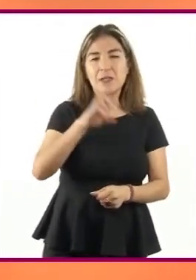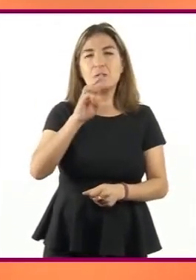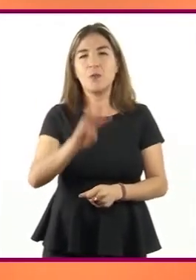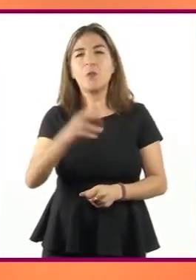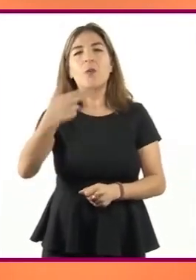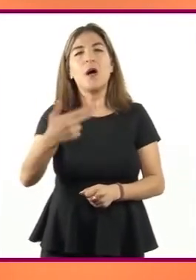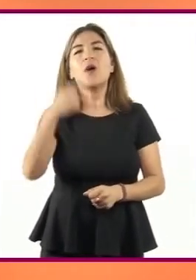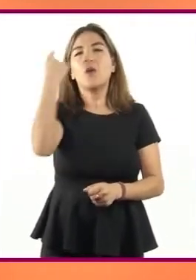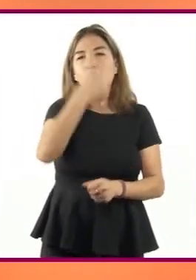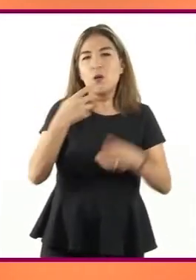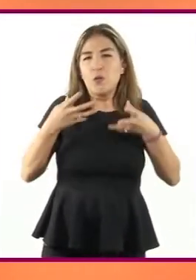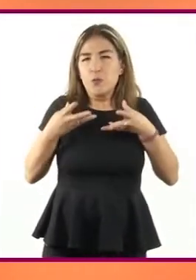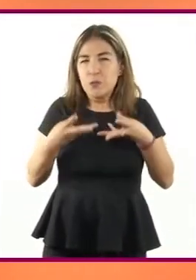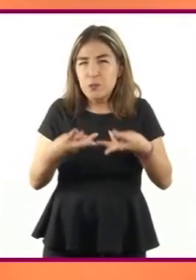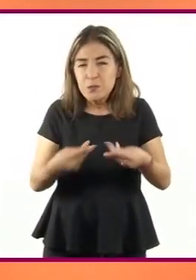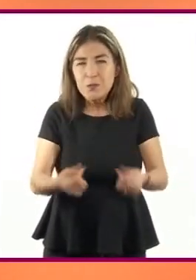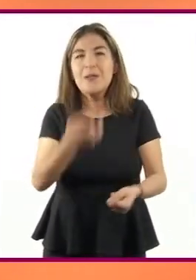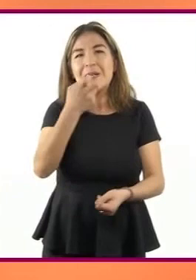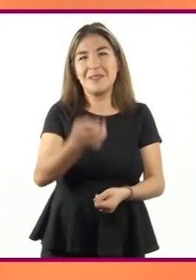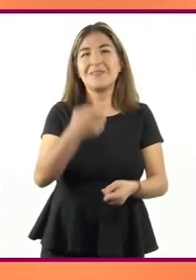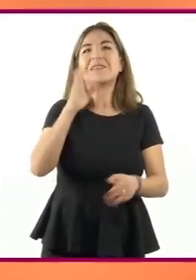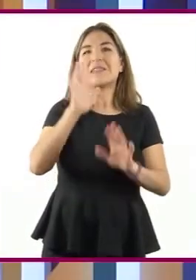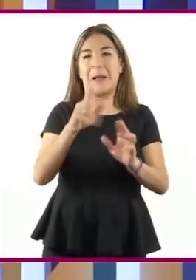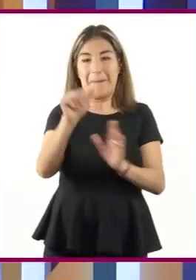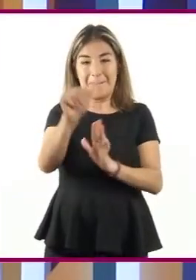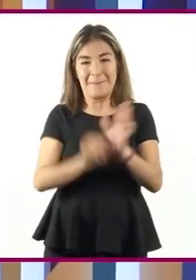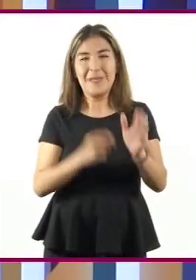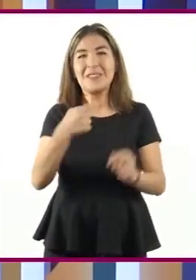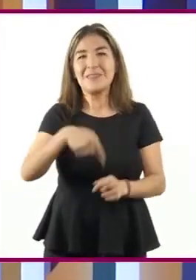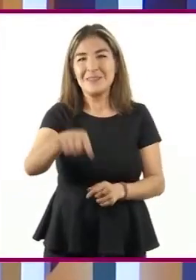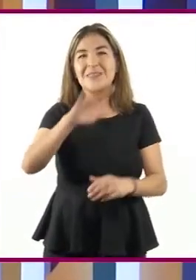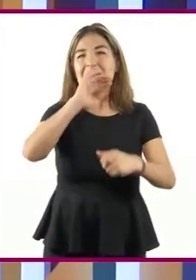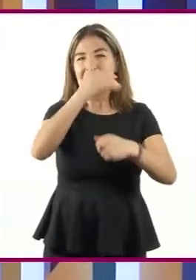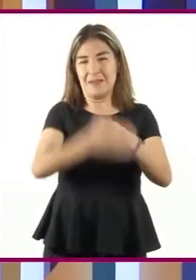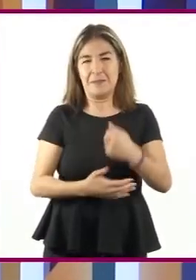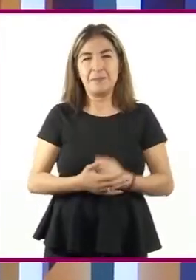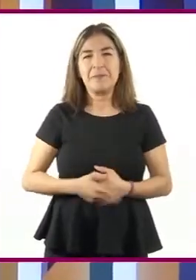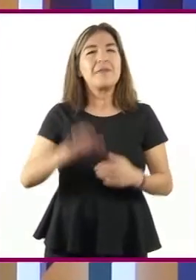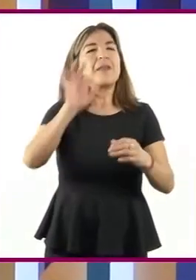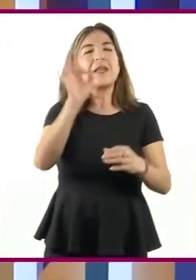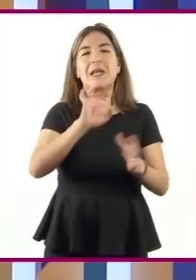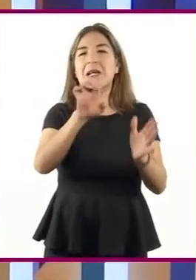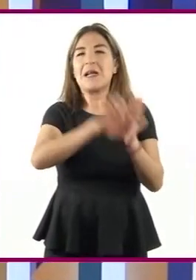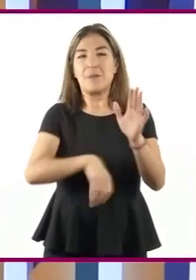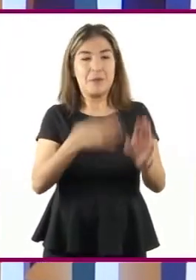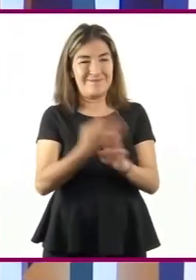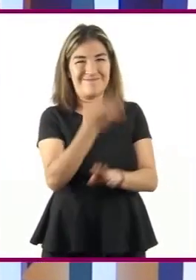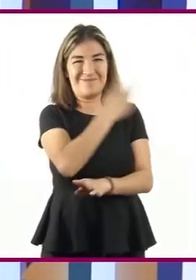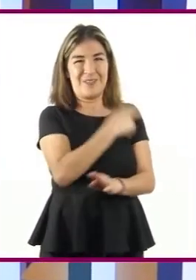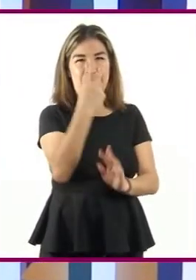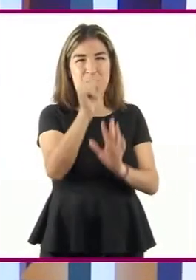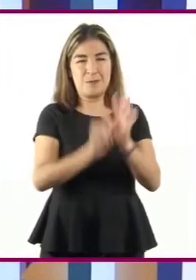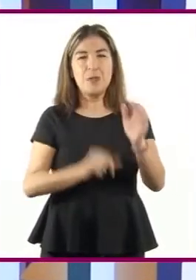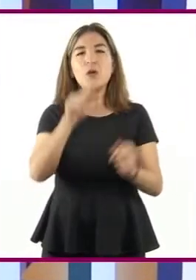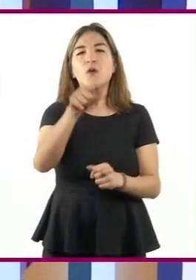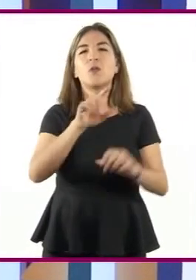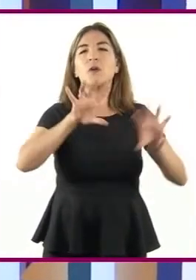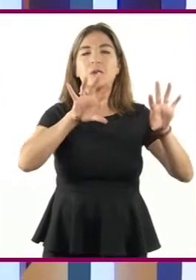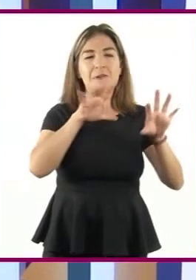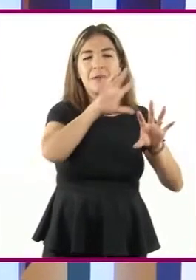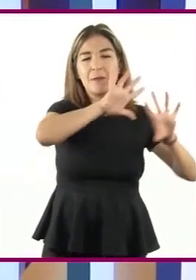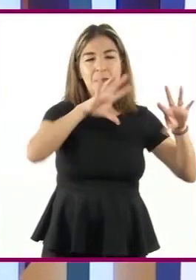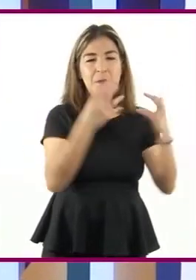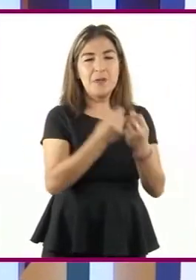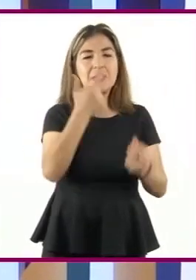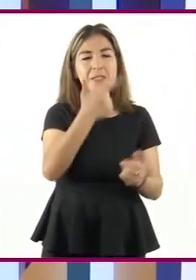han consumido en el bimestre que se está terminando. Supongamos que en el bimestre anterior tuvimos una lectura en nuestro medidor